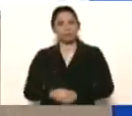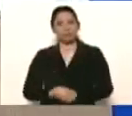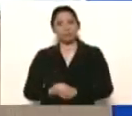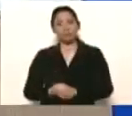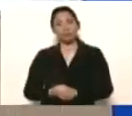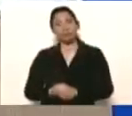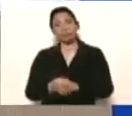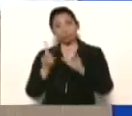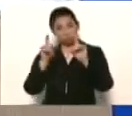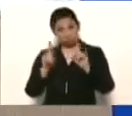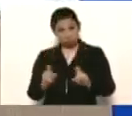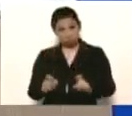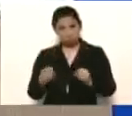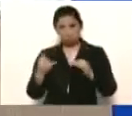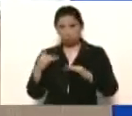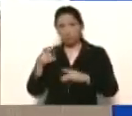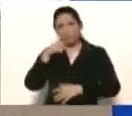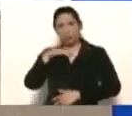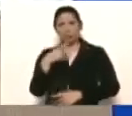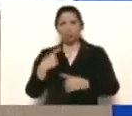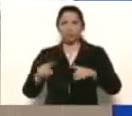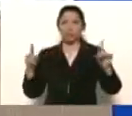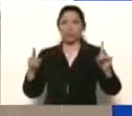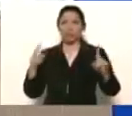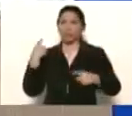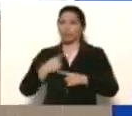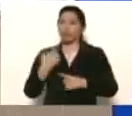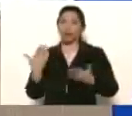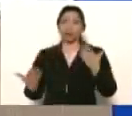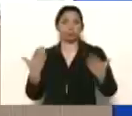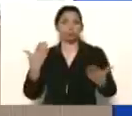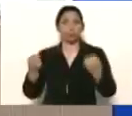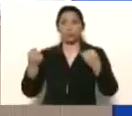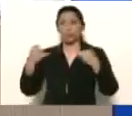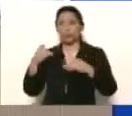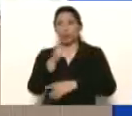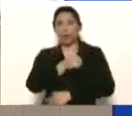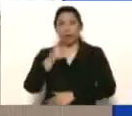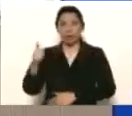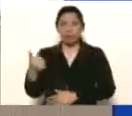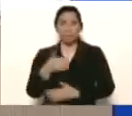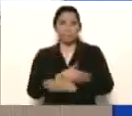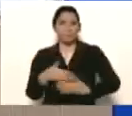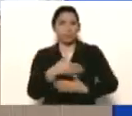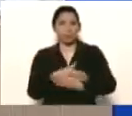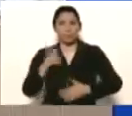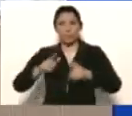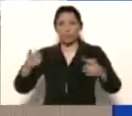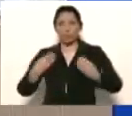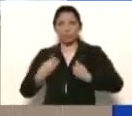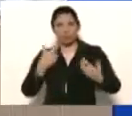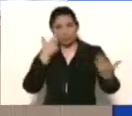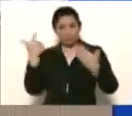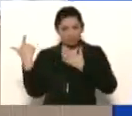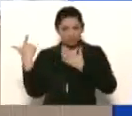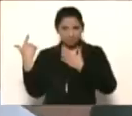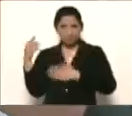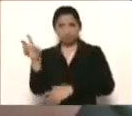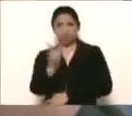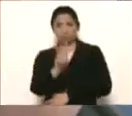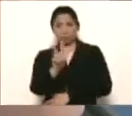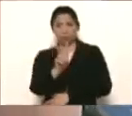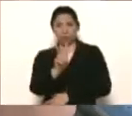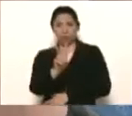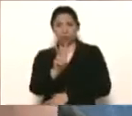poblaciones diferentes tiene que compararse el número tres por cada millón de habitantes que esos países tienen miren venezuela